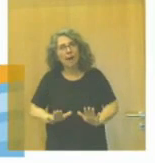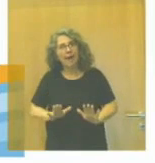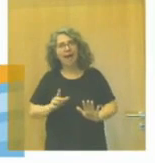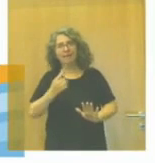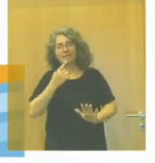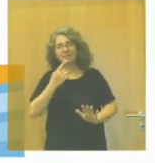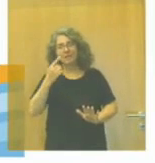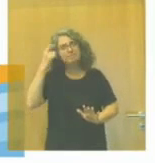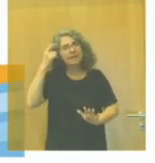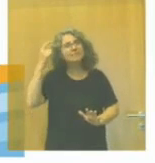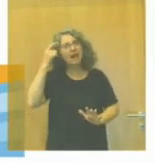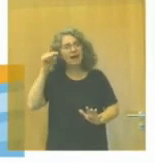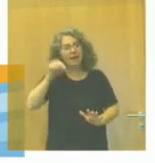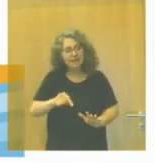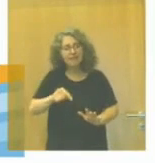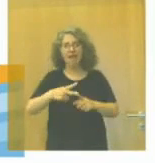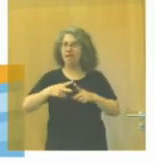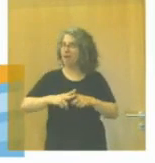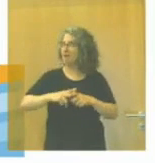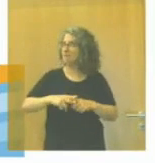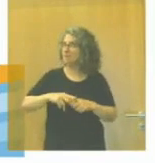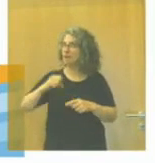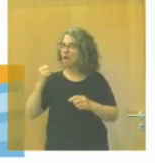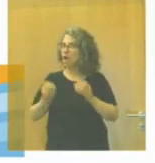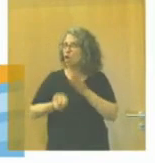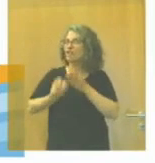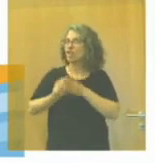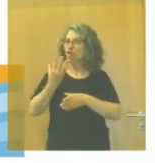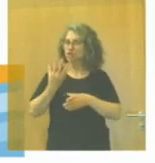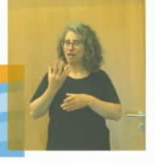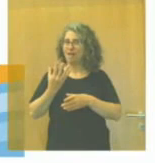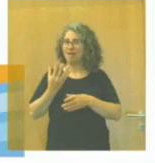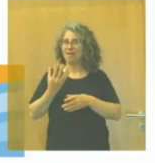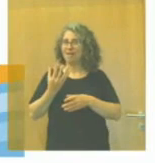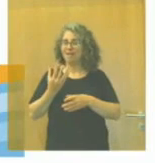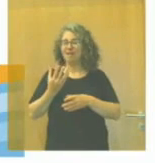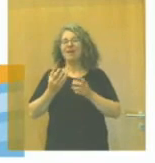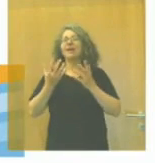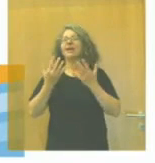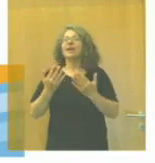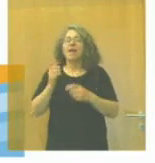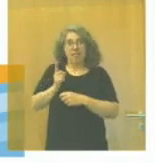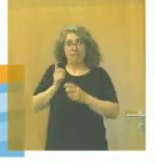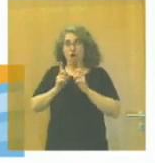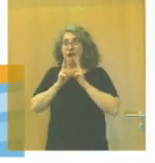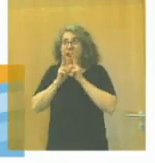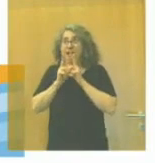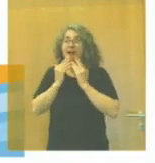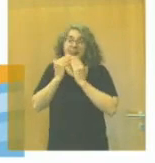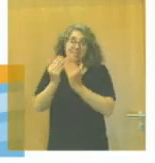esta sí que nos resultó una herramienta altamente novedosa Y debo agradecerle en